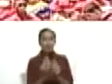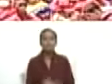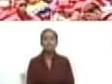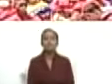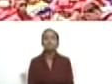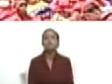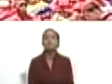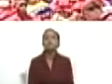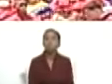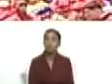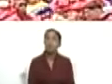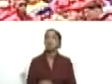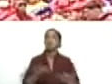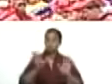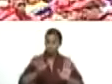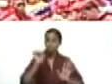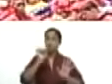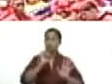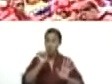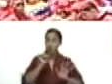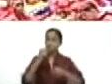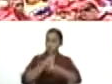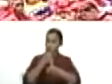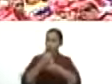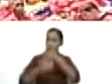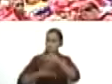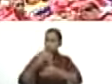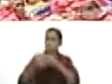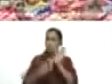Y ha salido buena la bicha, ha salido buena.